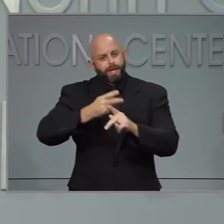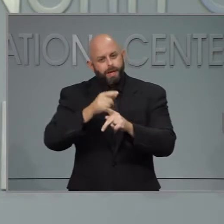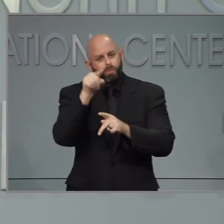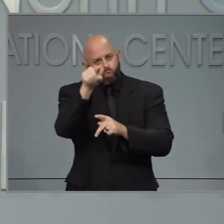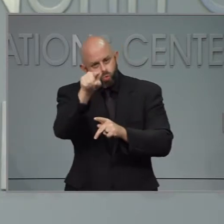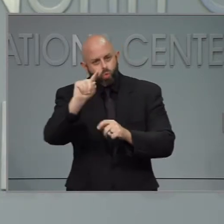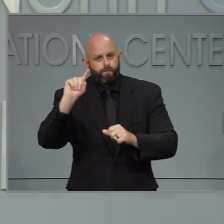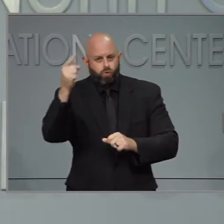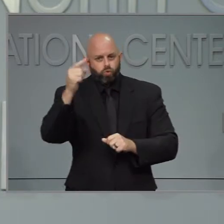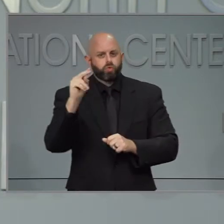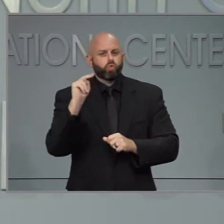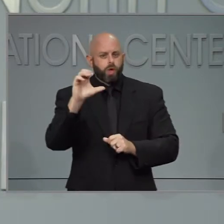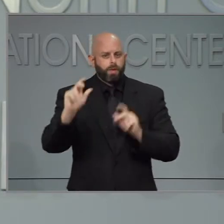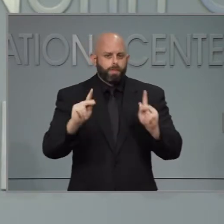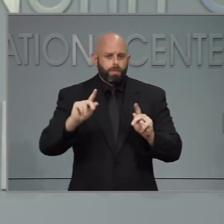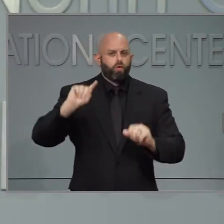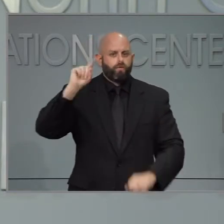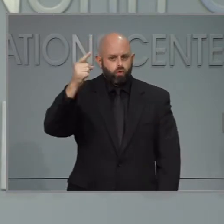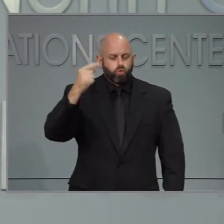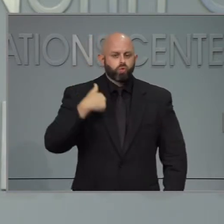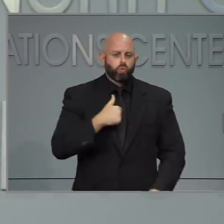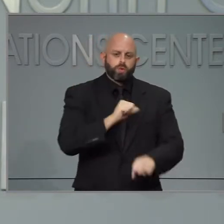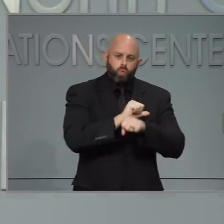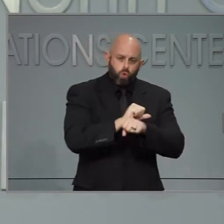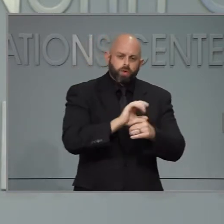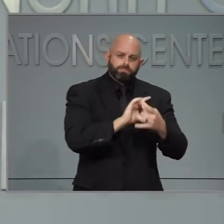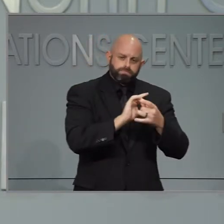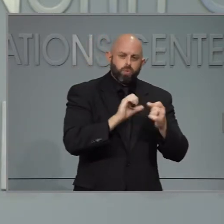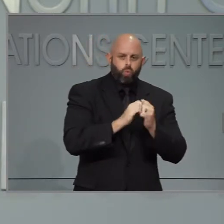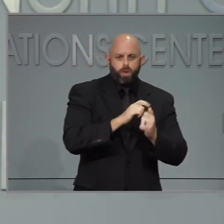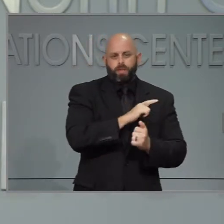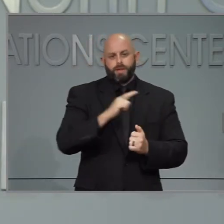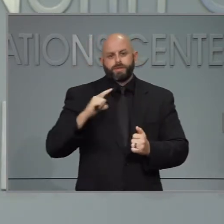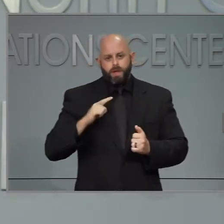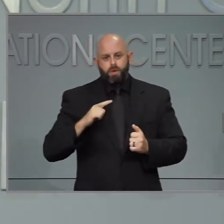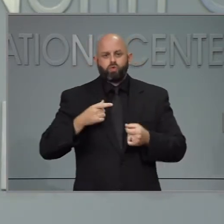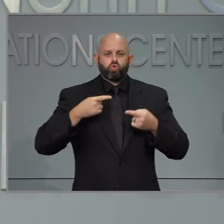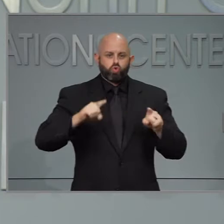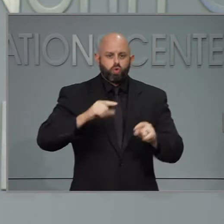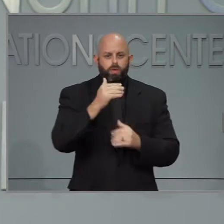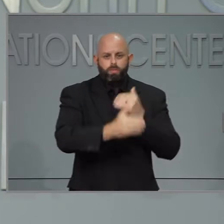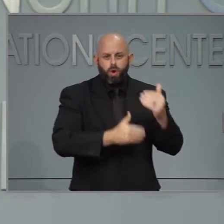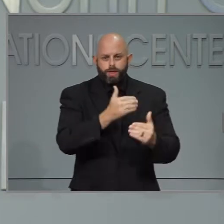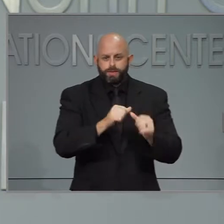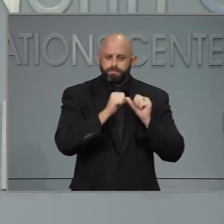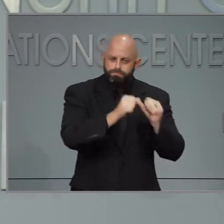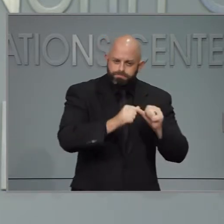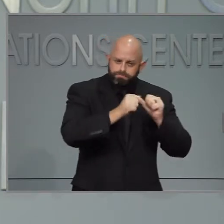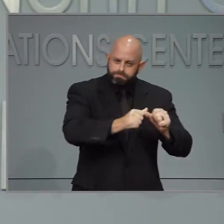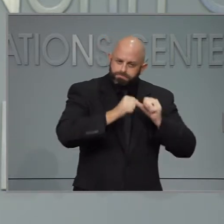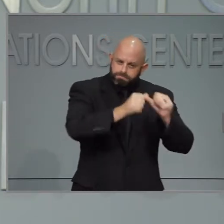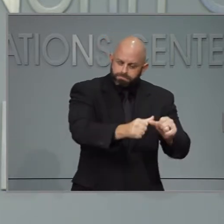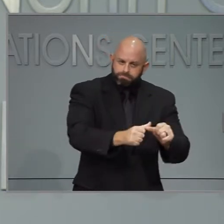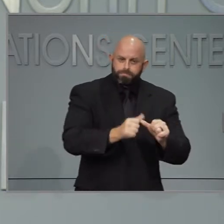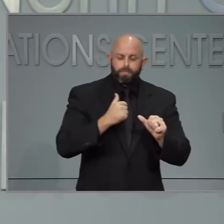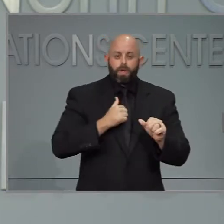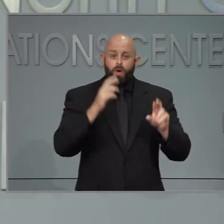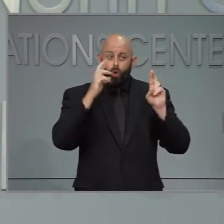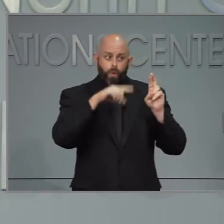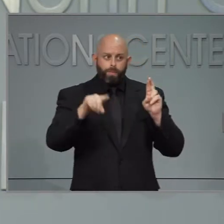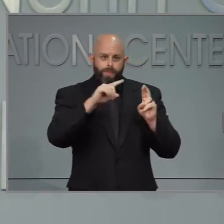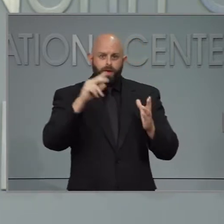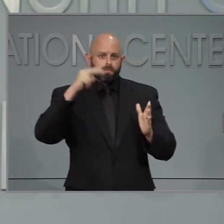norcarolinenses. Esa es nuestra primera prioridad y colaboraré con ellos mientras este proceso continúa. Espero